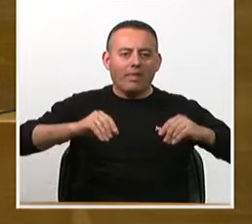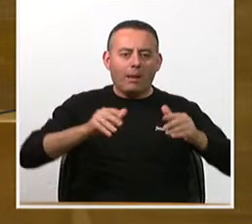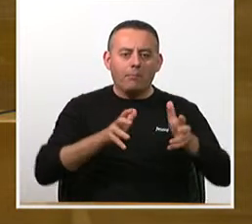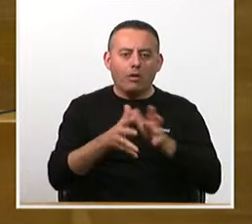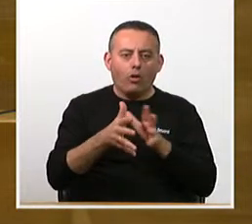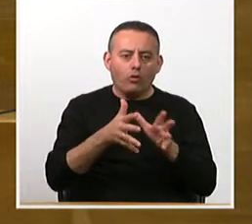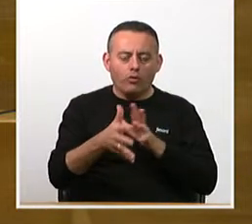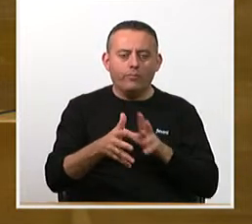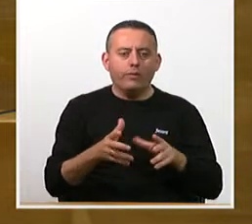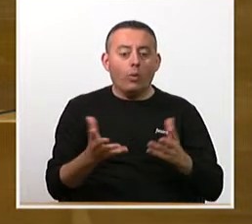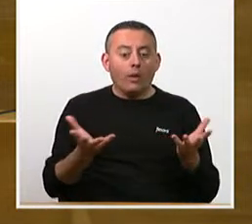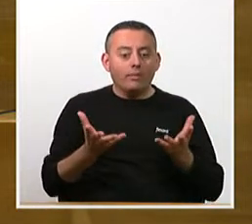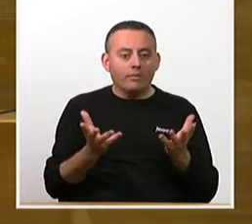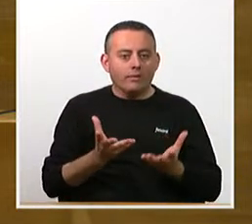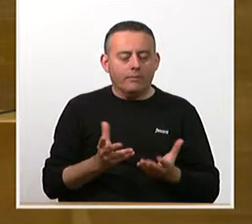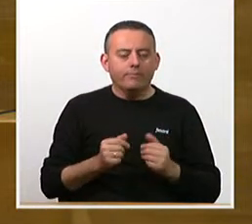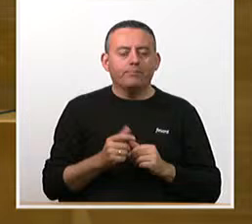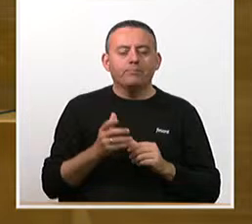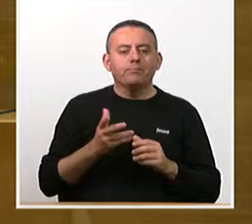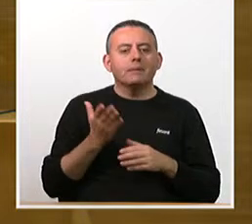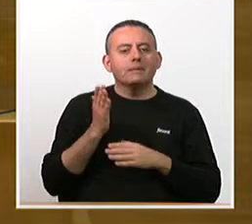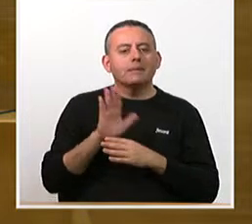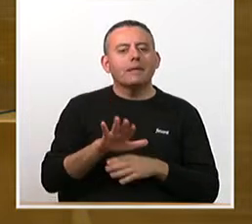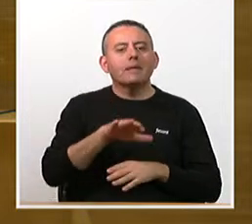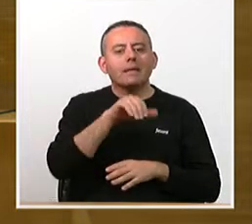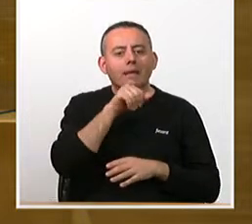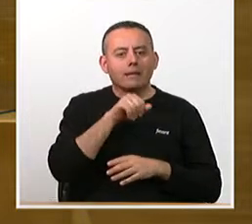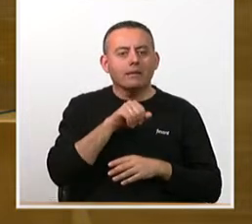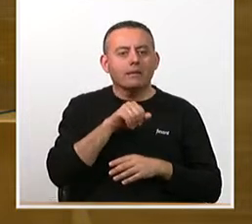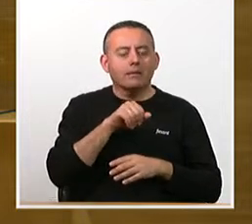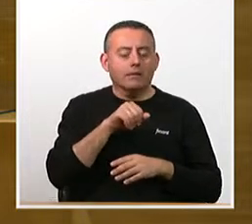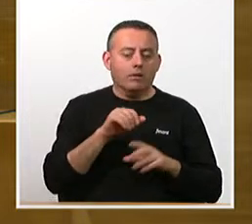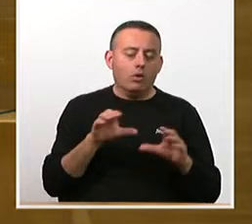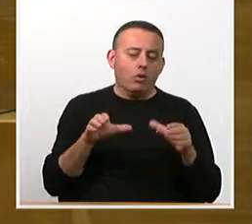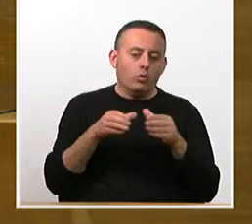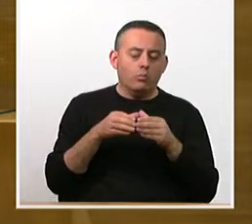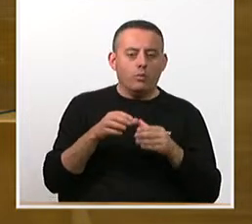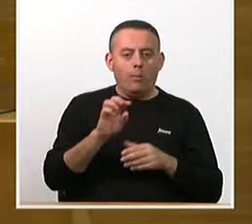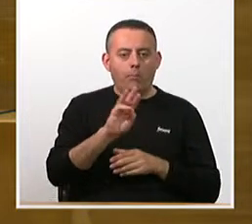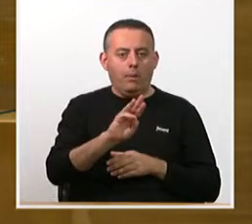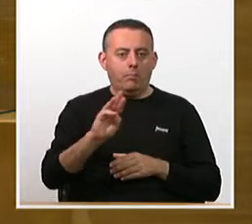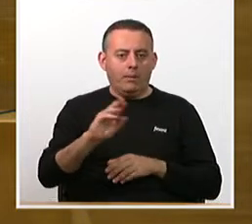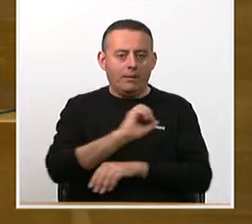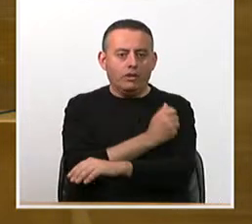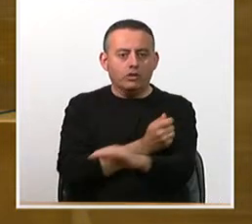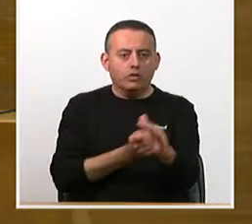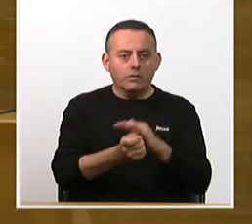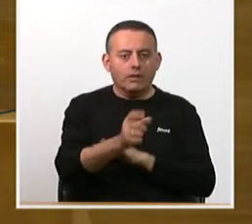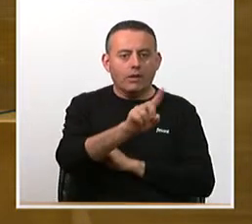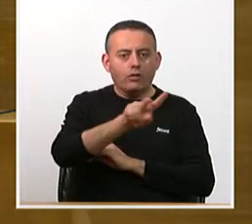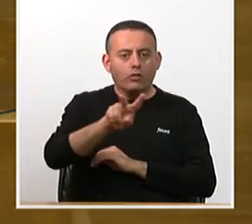urgente presentada por el grupo parlamentario popular registro de entrada